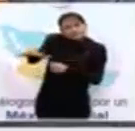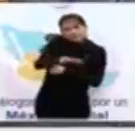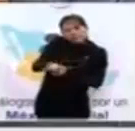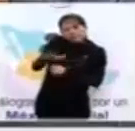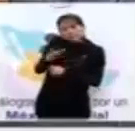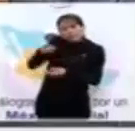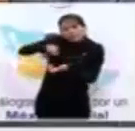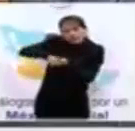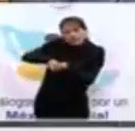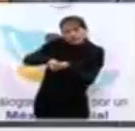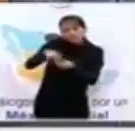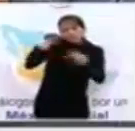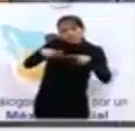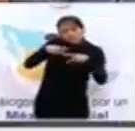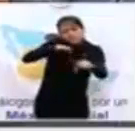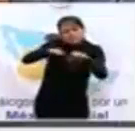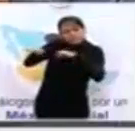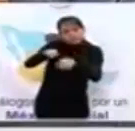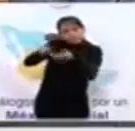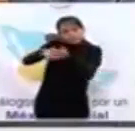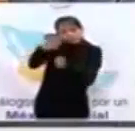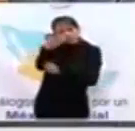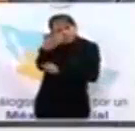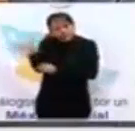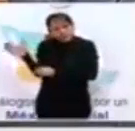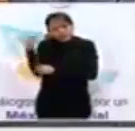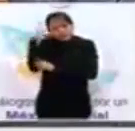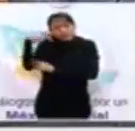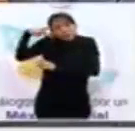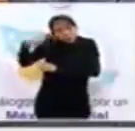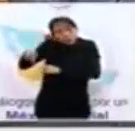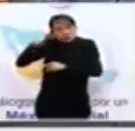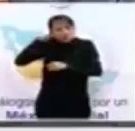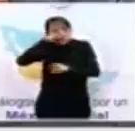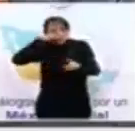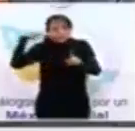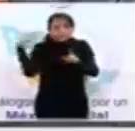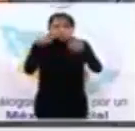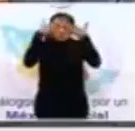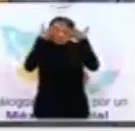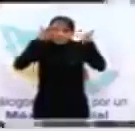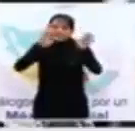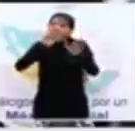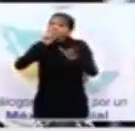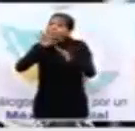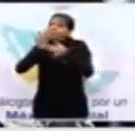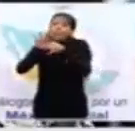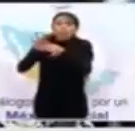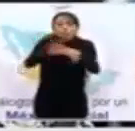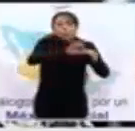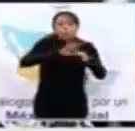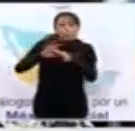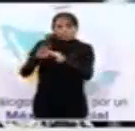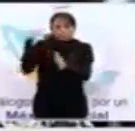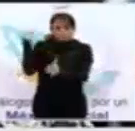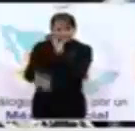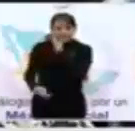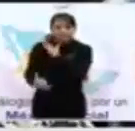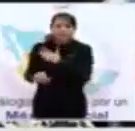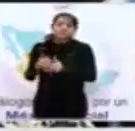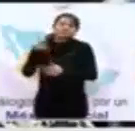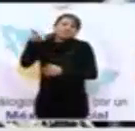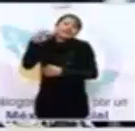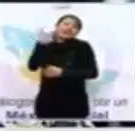pequeños productores para tener una visión integral. Yo creo que aun cuando eso no se refleja en el presupuesto, como diría Héctor, que lo conoce muy